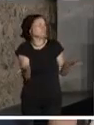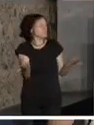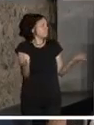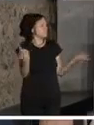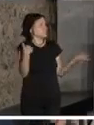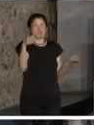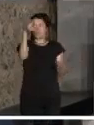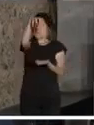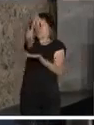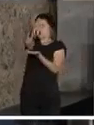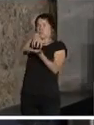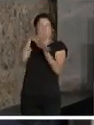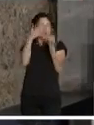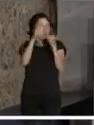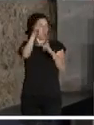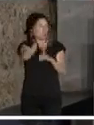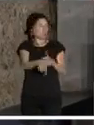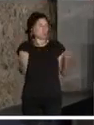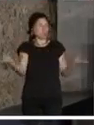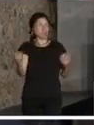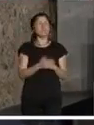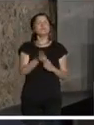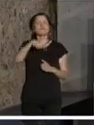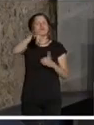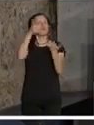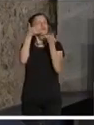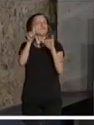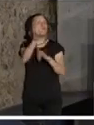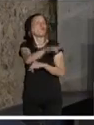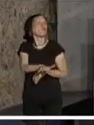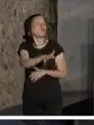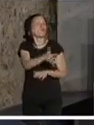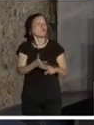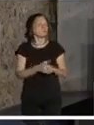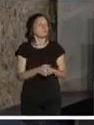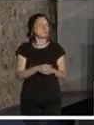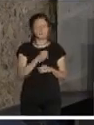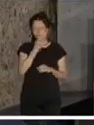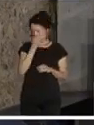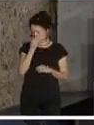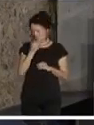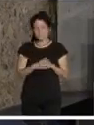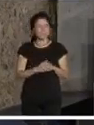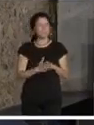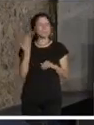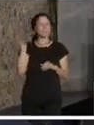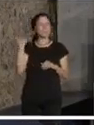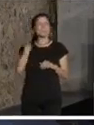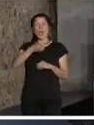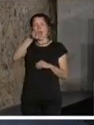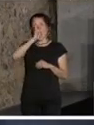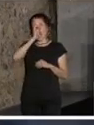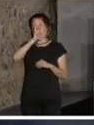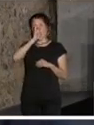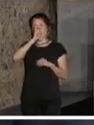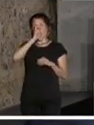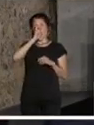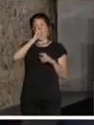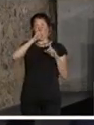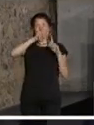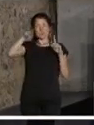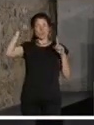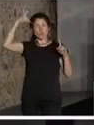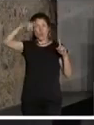aquí donde estamos celebrando este acto este acto lo Estamos celebrando donde estaba la antigua plaza de toros de